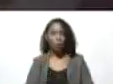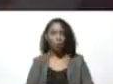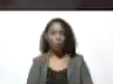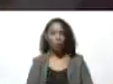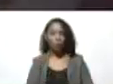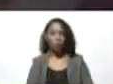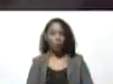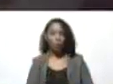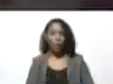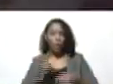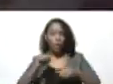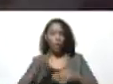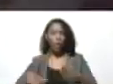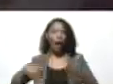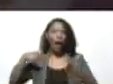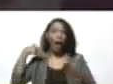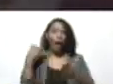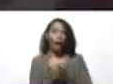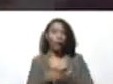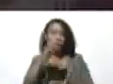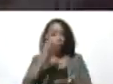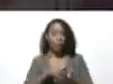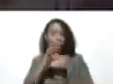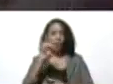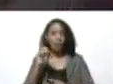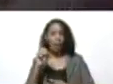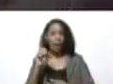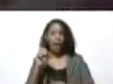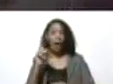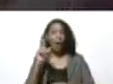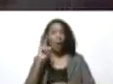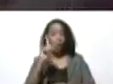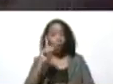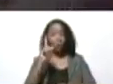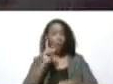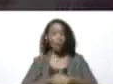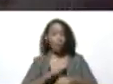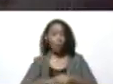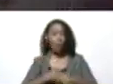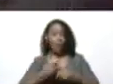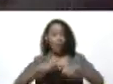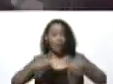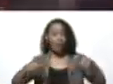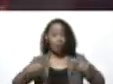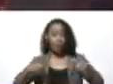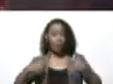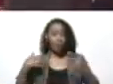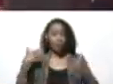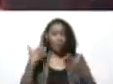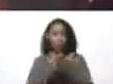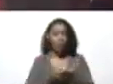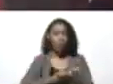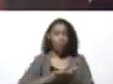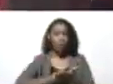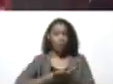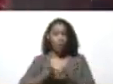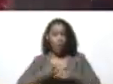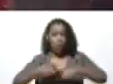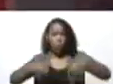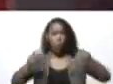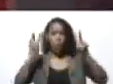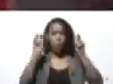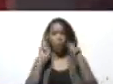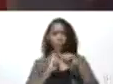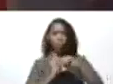y de aquí al 2030... vamos a tener una década de crecimiento, de recuperación y de nueva